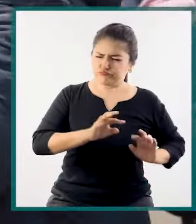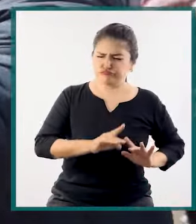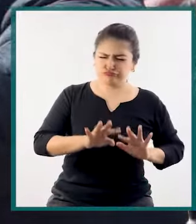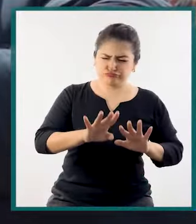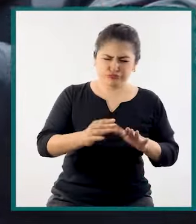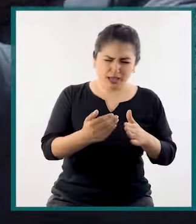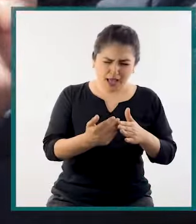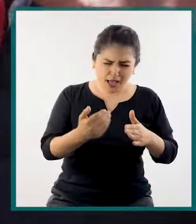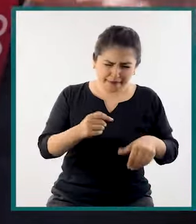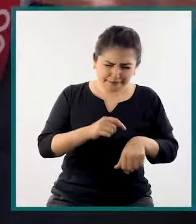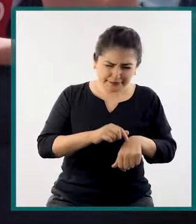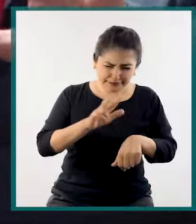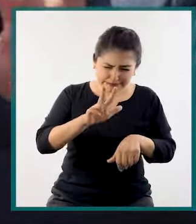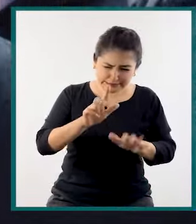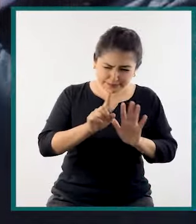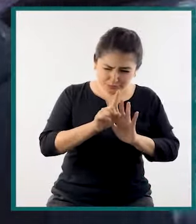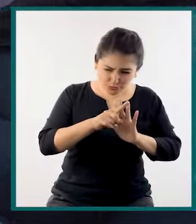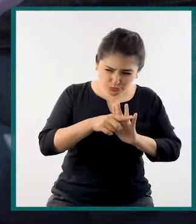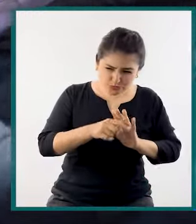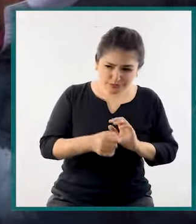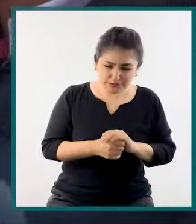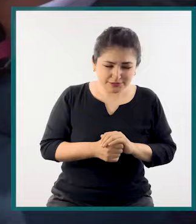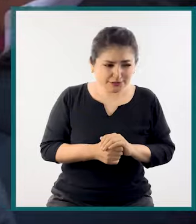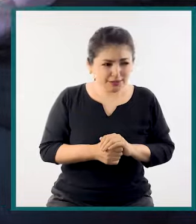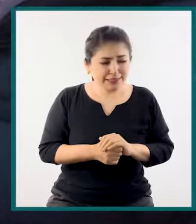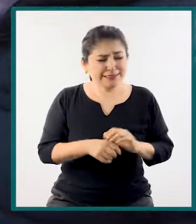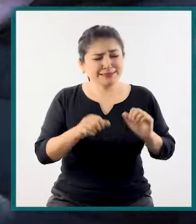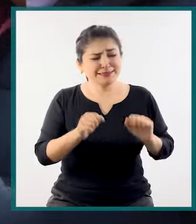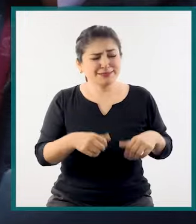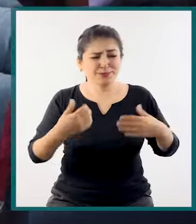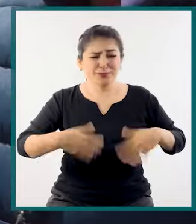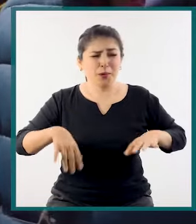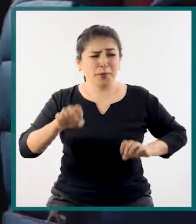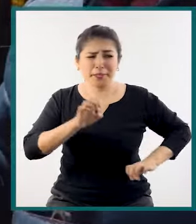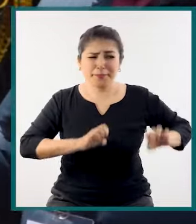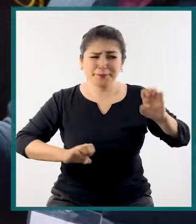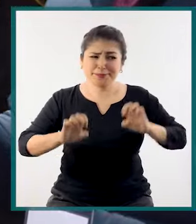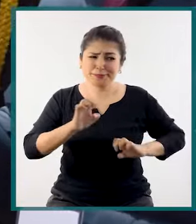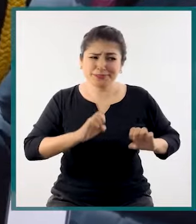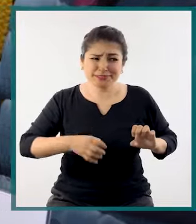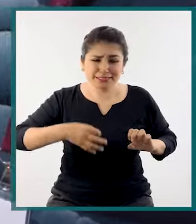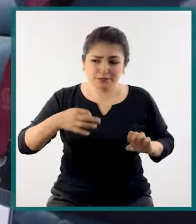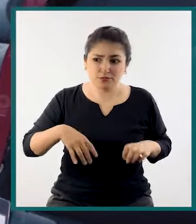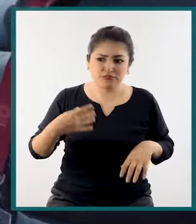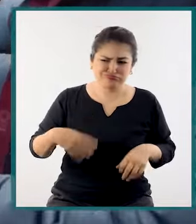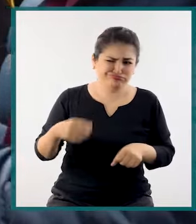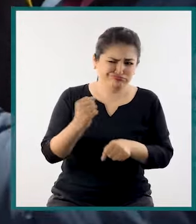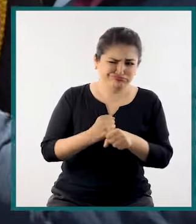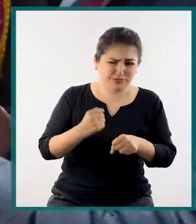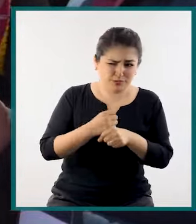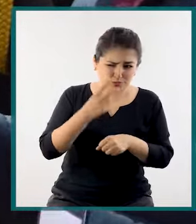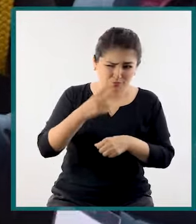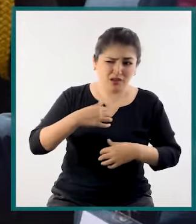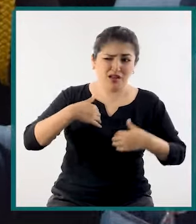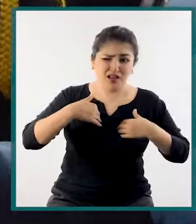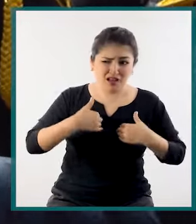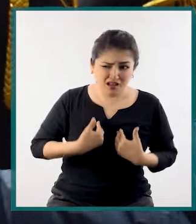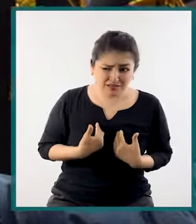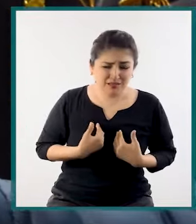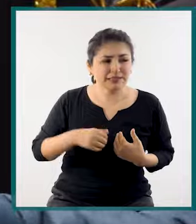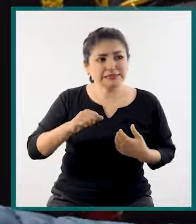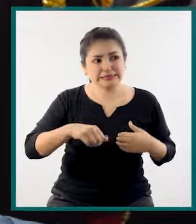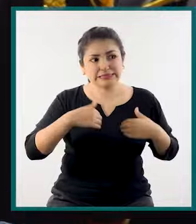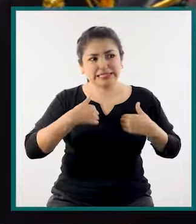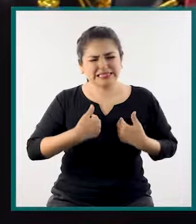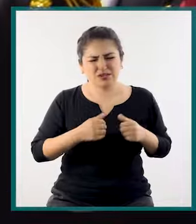Acaban de marchar hace unas aproximadamente 3 minutos. Sí, ha sido muy emocionante para nosotros. Una chambaza, también te veo cansado. Sí, es